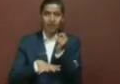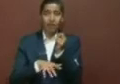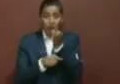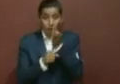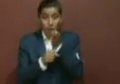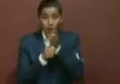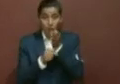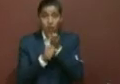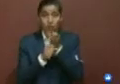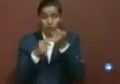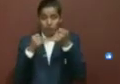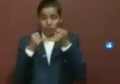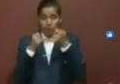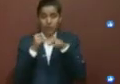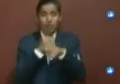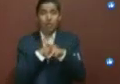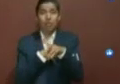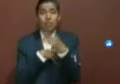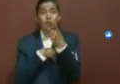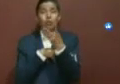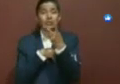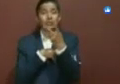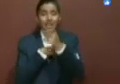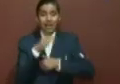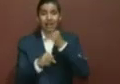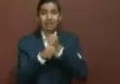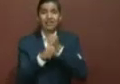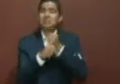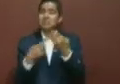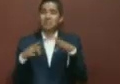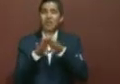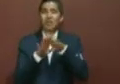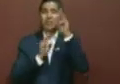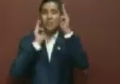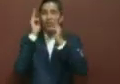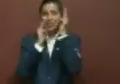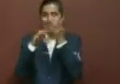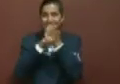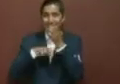aperturar, después de casi 2 años de estar cerrado, el Museo del Estado,